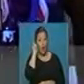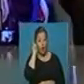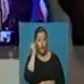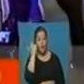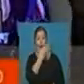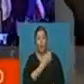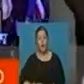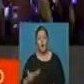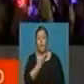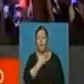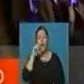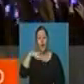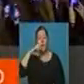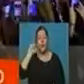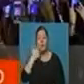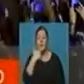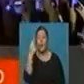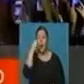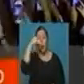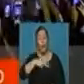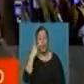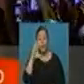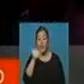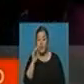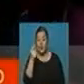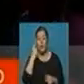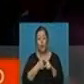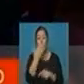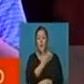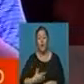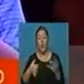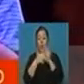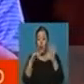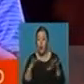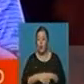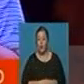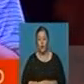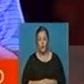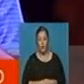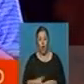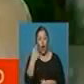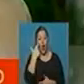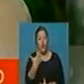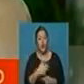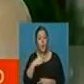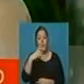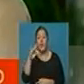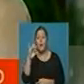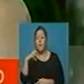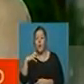gobierna Filipinas desde junio de 2016 por el Partido Democrático Filipino Lakas Bayan, conocido como PDP